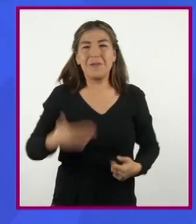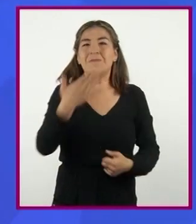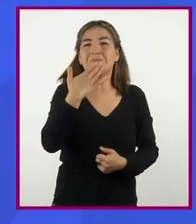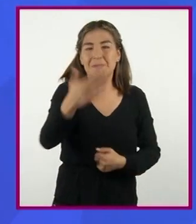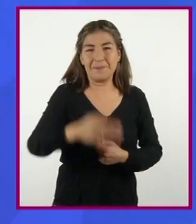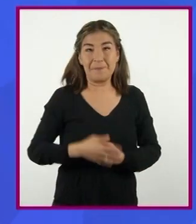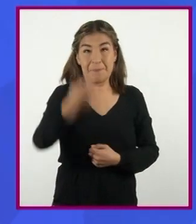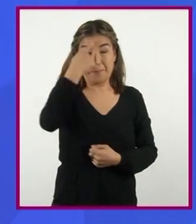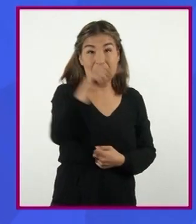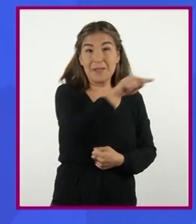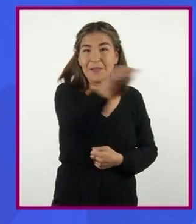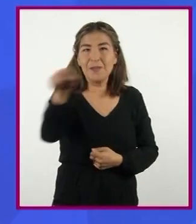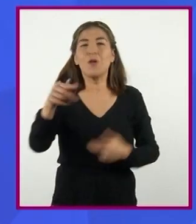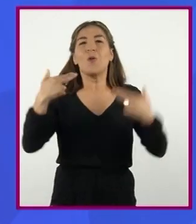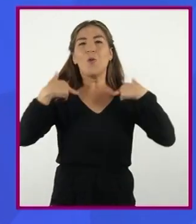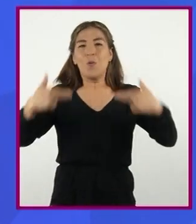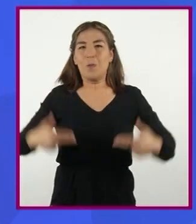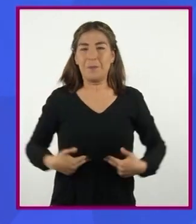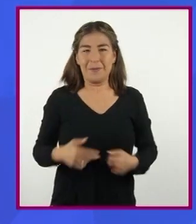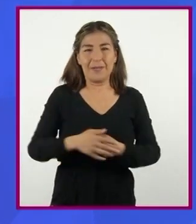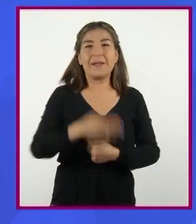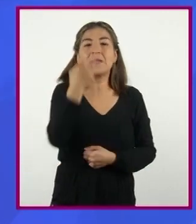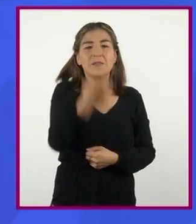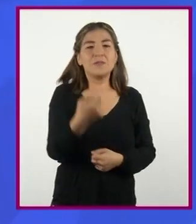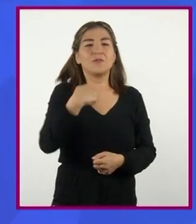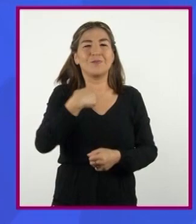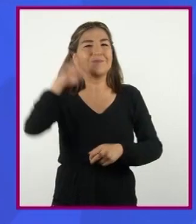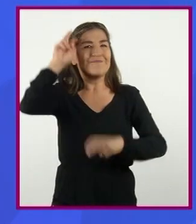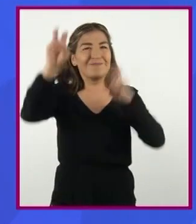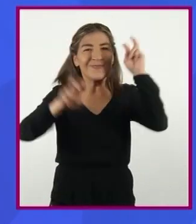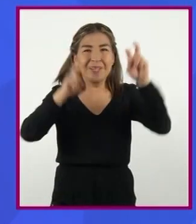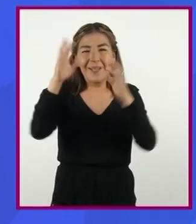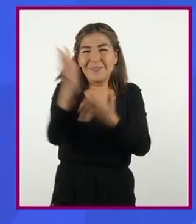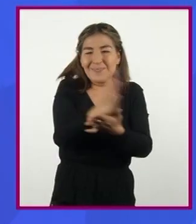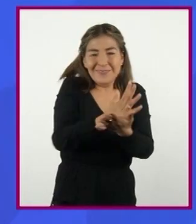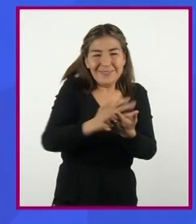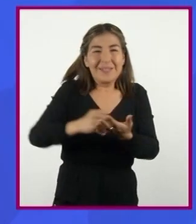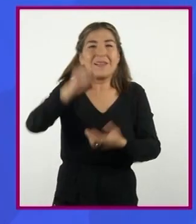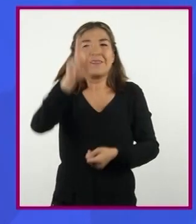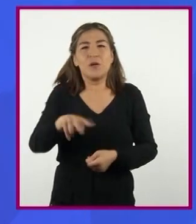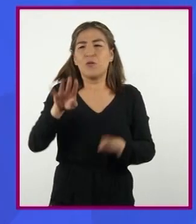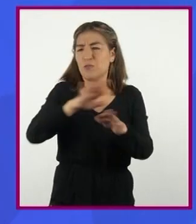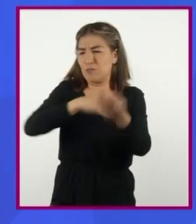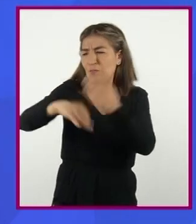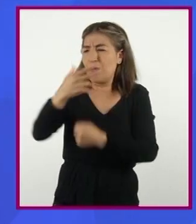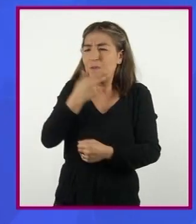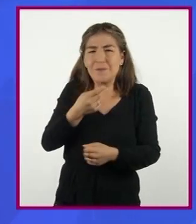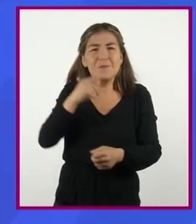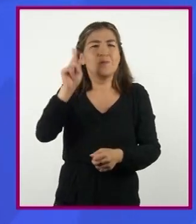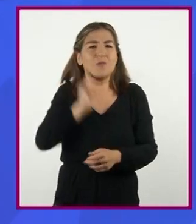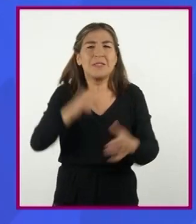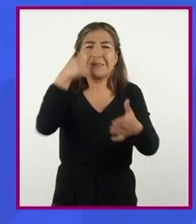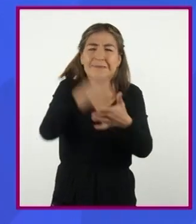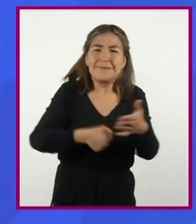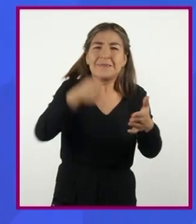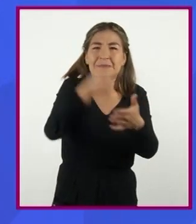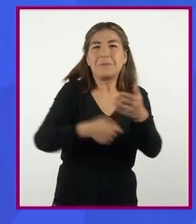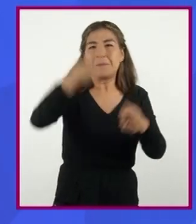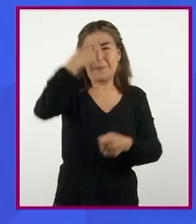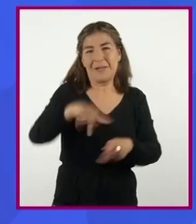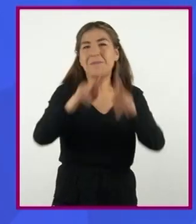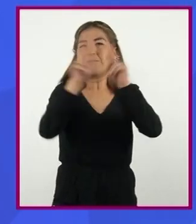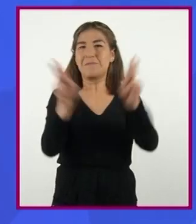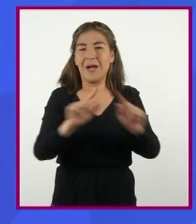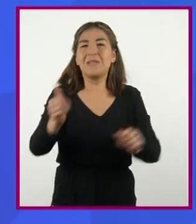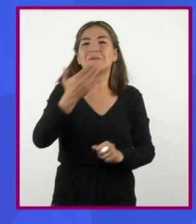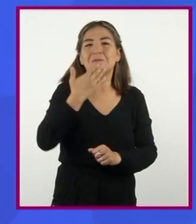ti, humanidad, para ti son estos sueños de tantos hombres que luchan por el bien y por la paz,